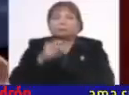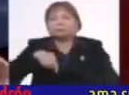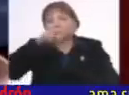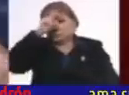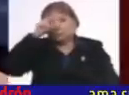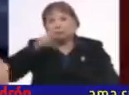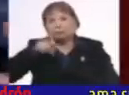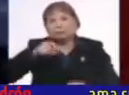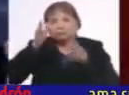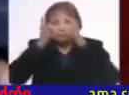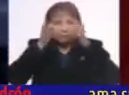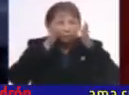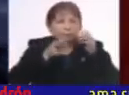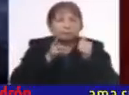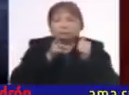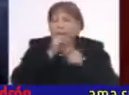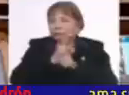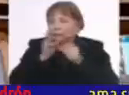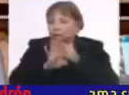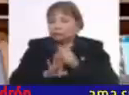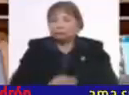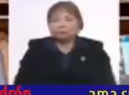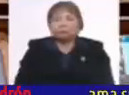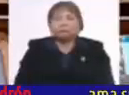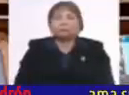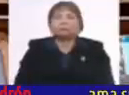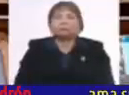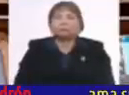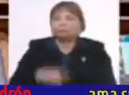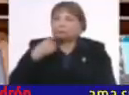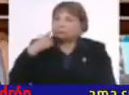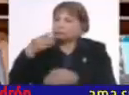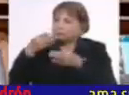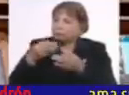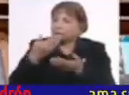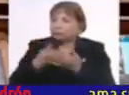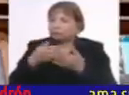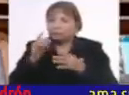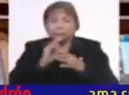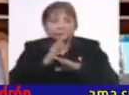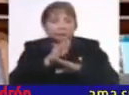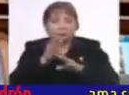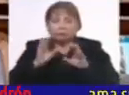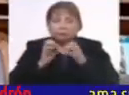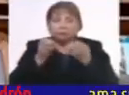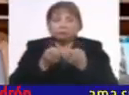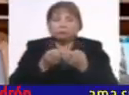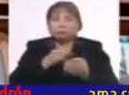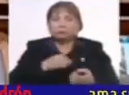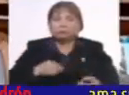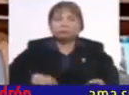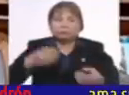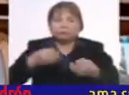necesitaba que alguien se ocupe de la seguridad entonces usted tomó la decisión de no ir a esos con ese consejo de ministros